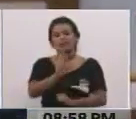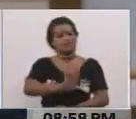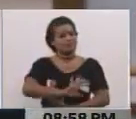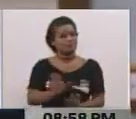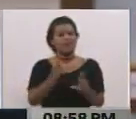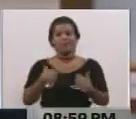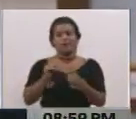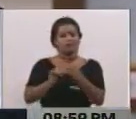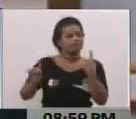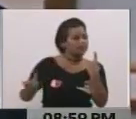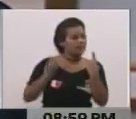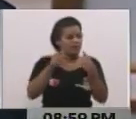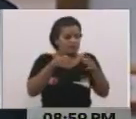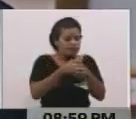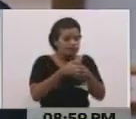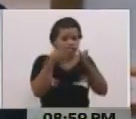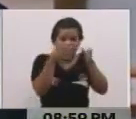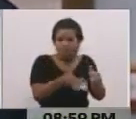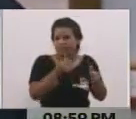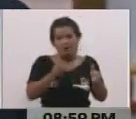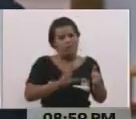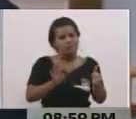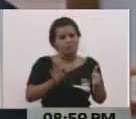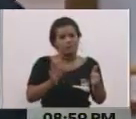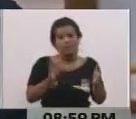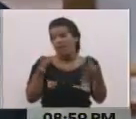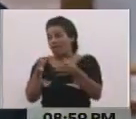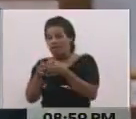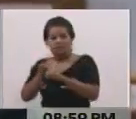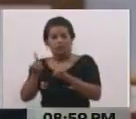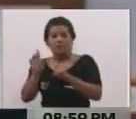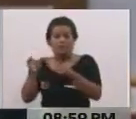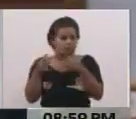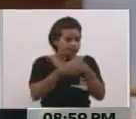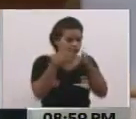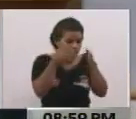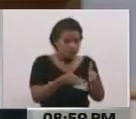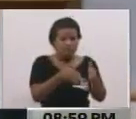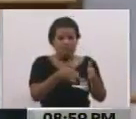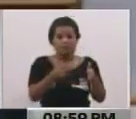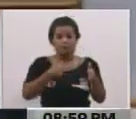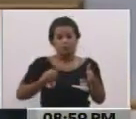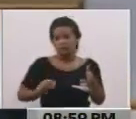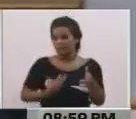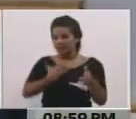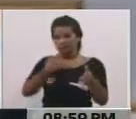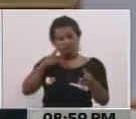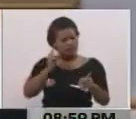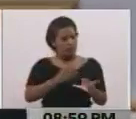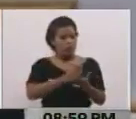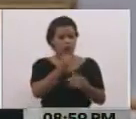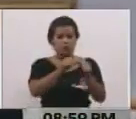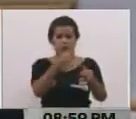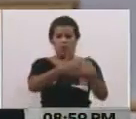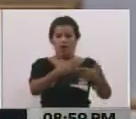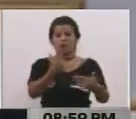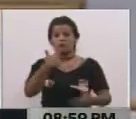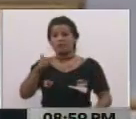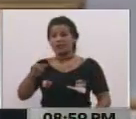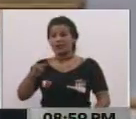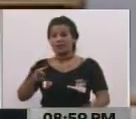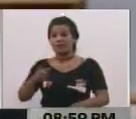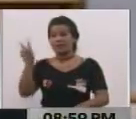algo, como algo que te impulse. Y eso fue el impulso para mí. Yo decía, yo salí de Venezuela, pero era